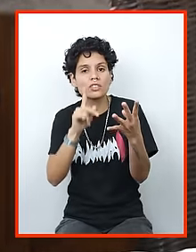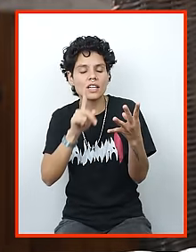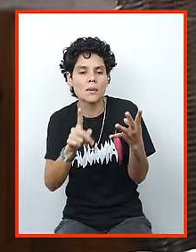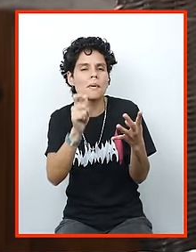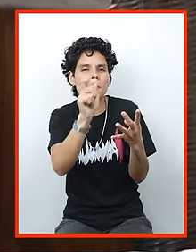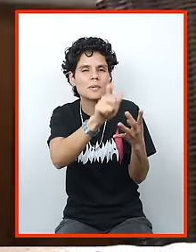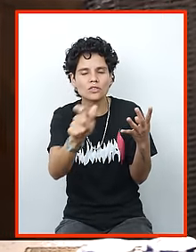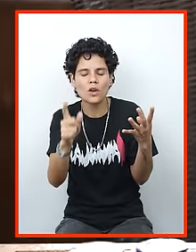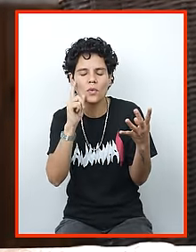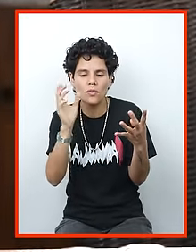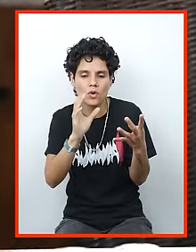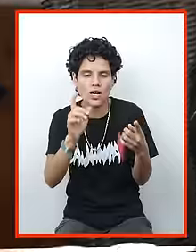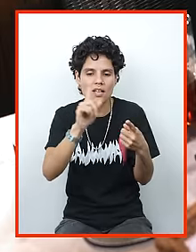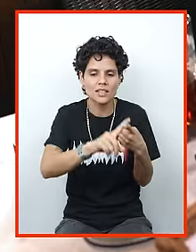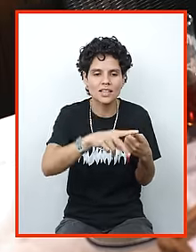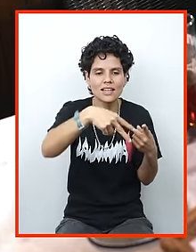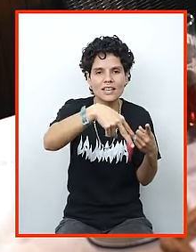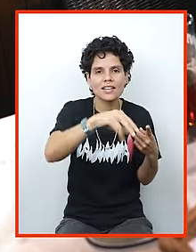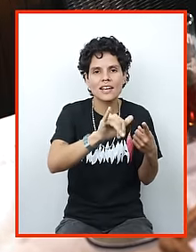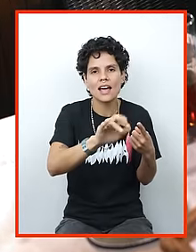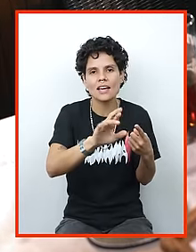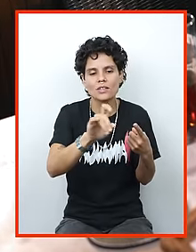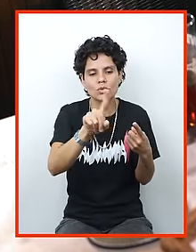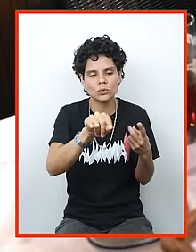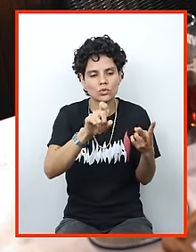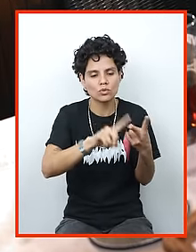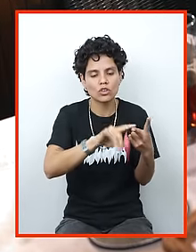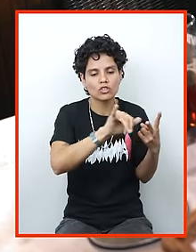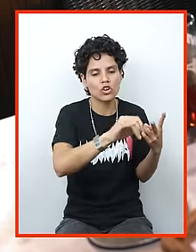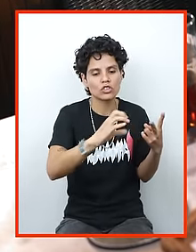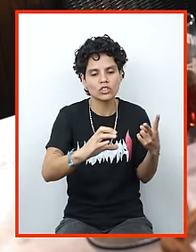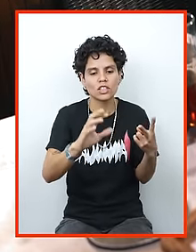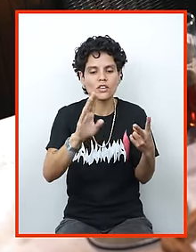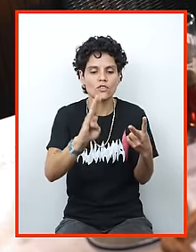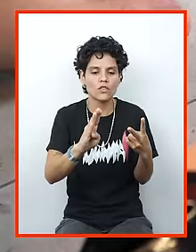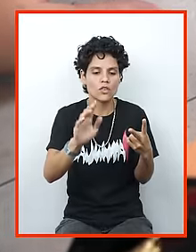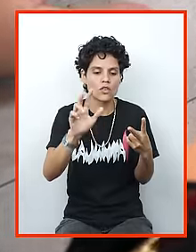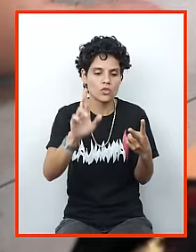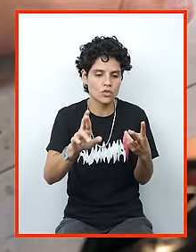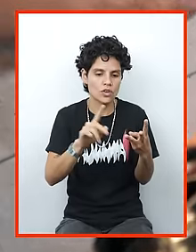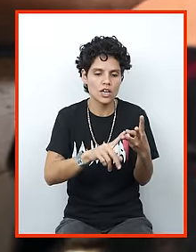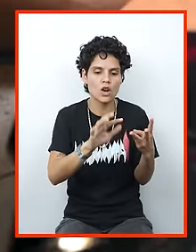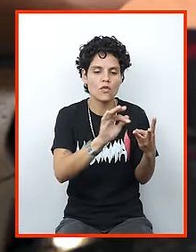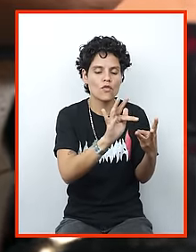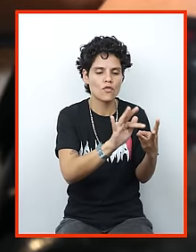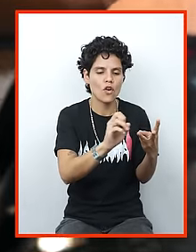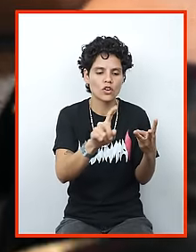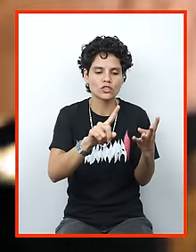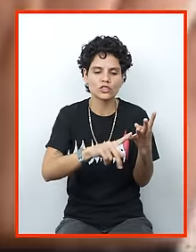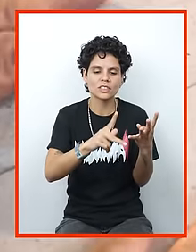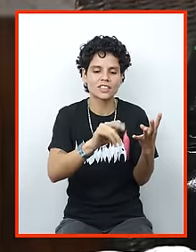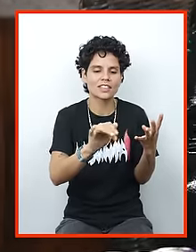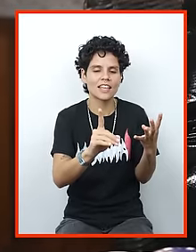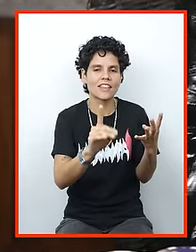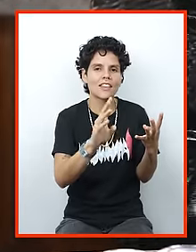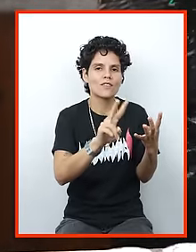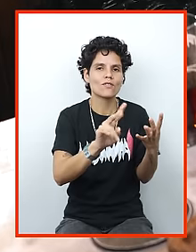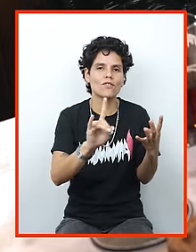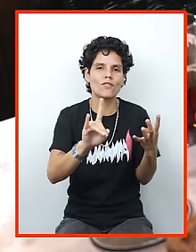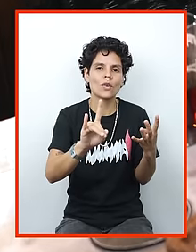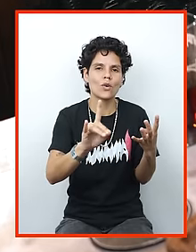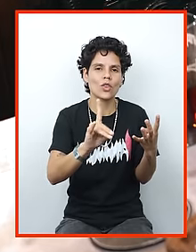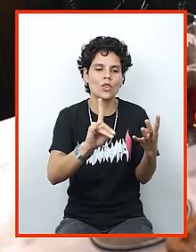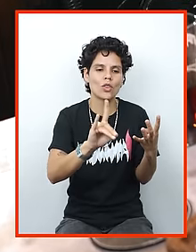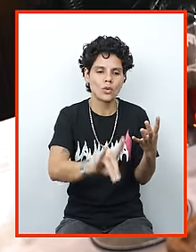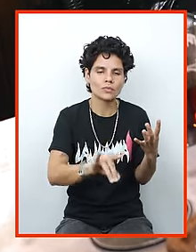ficha de vuelta para que la gente los vaya a conocer y los vaya a ver. Claro, el Nairus. Nairus. El Young C For Real, el Fuzz y el Kid Voodoo. El Kid Voodoo. Esas son